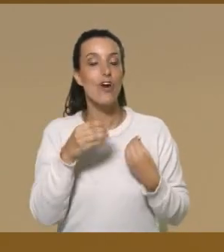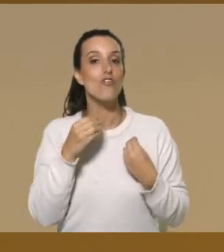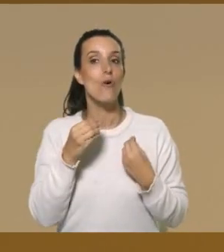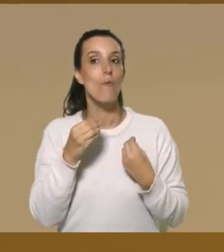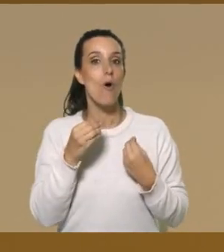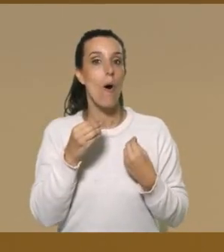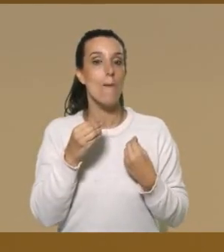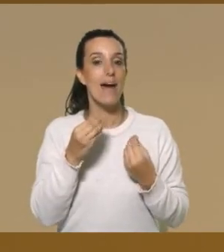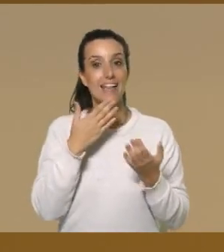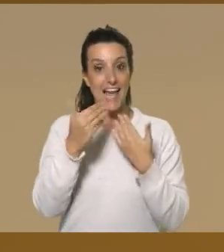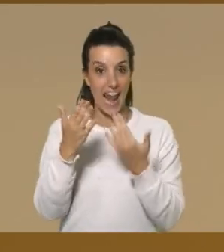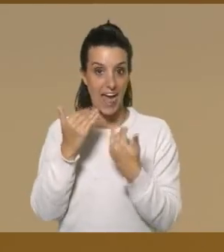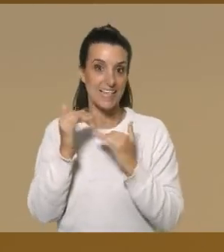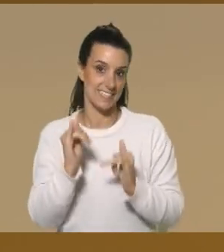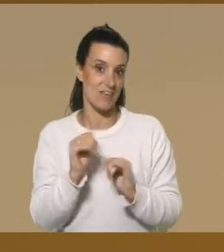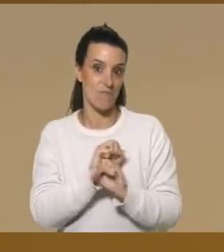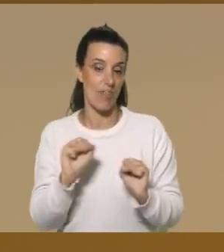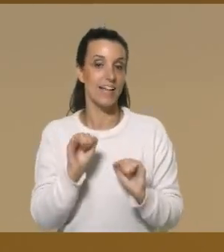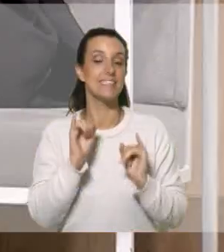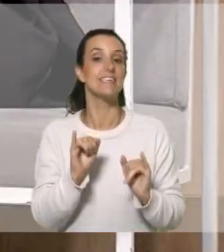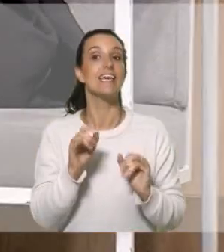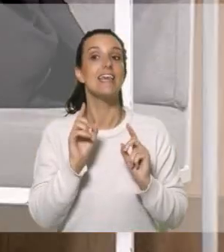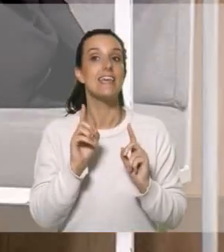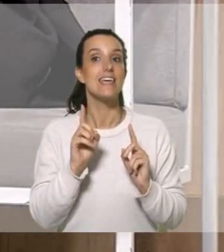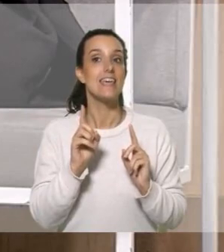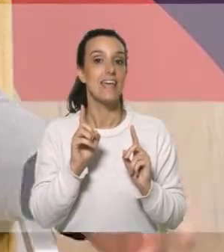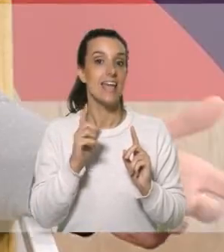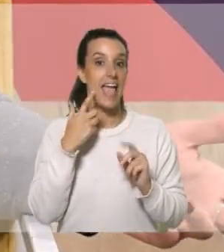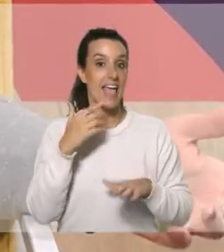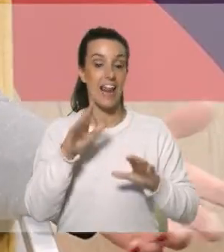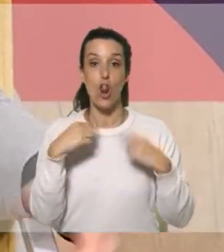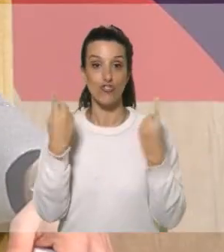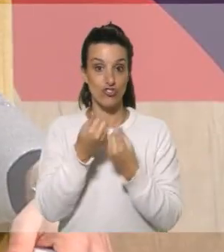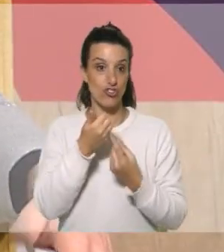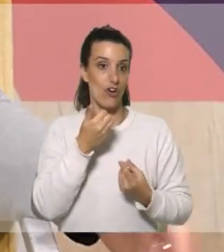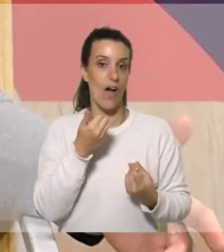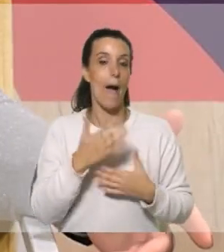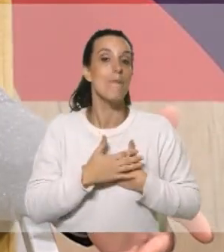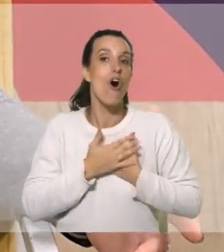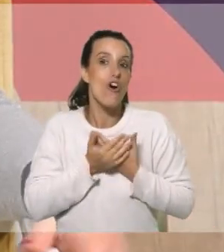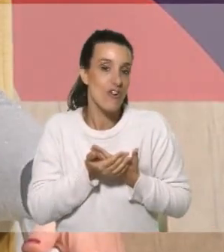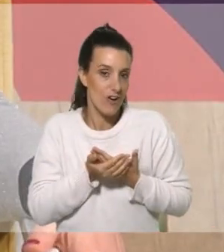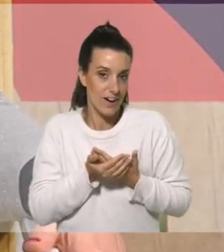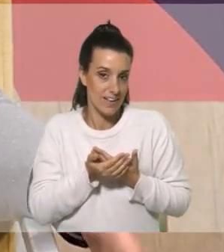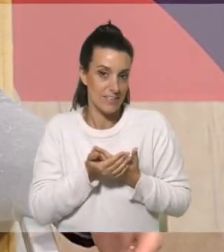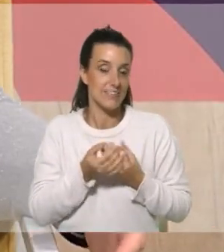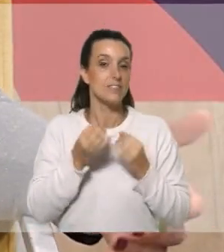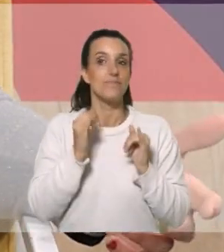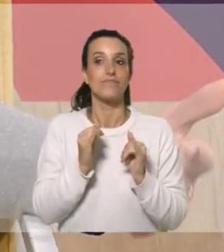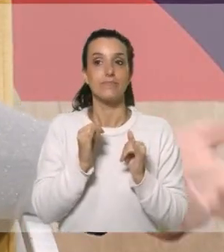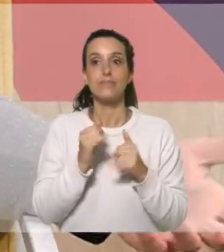llamador para para empezar a charlarlo no para empezar a hablarlo sí creemos que históricamente no El amor es subversivo